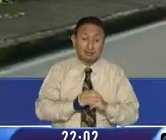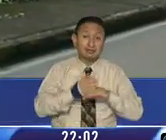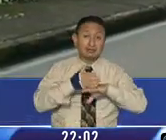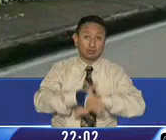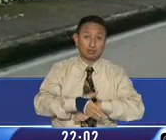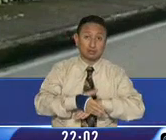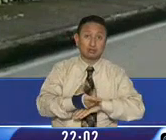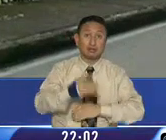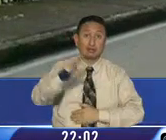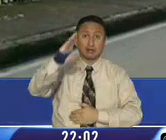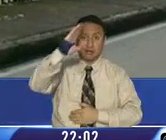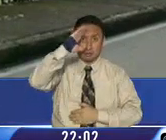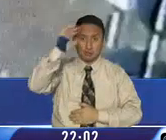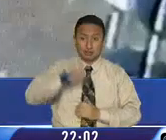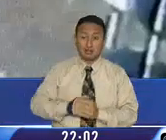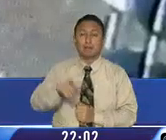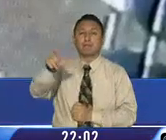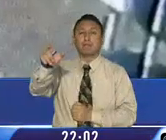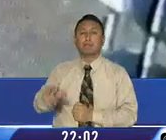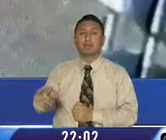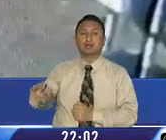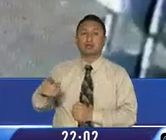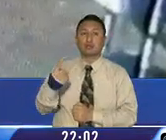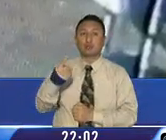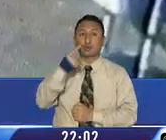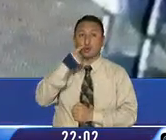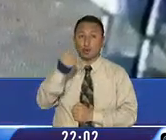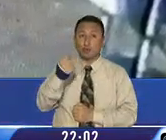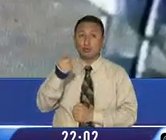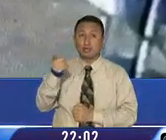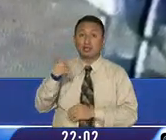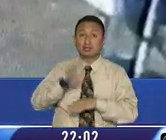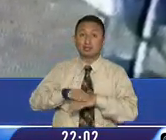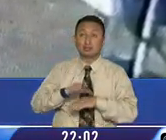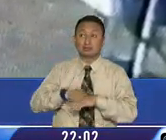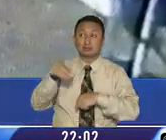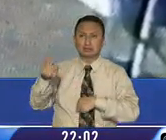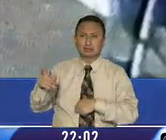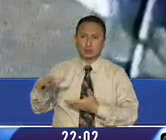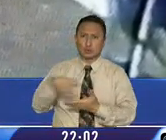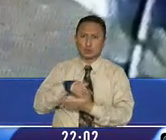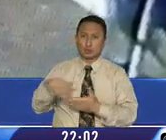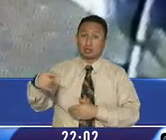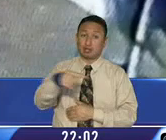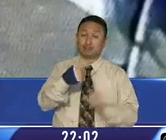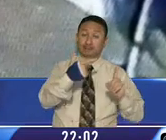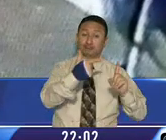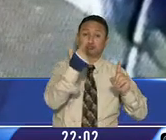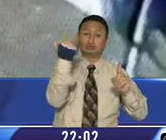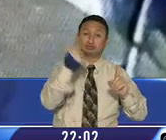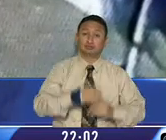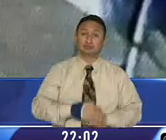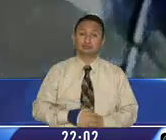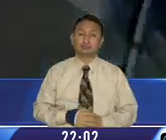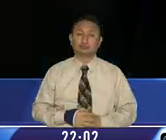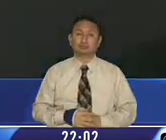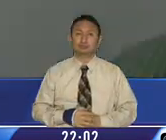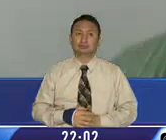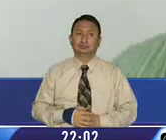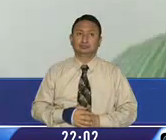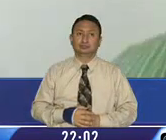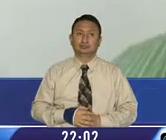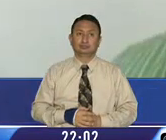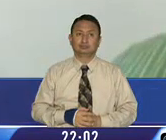policía dio con el paradero de un hombre quien es el principal sospechoso de haber disparado contra el ahora occiso. Ubicar a